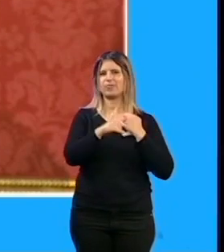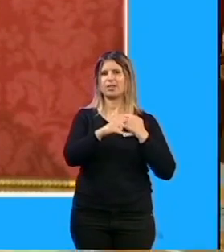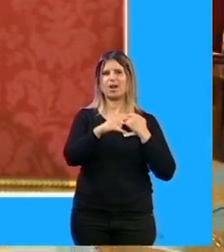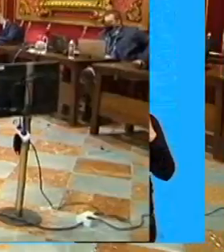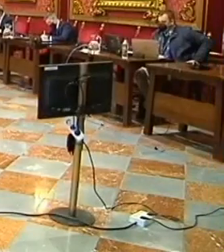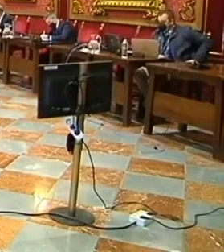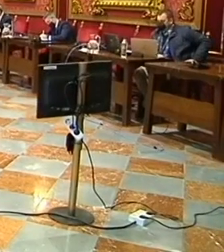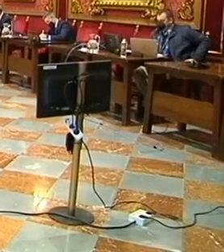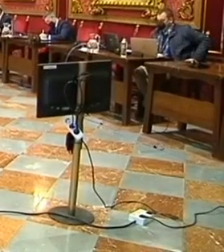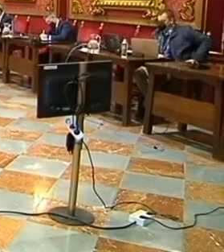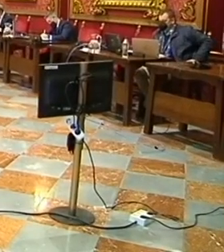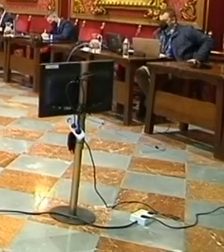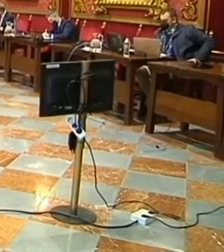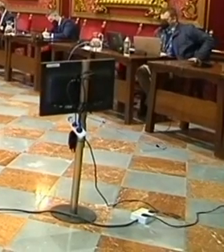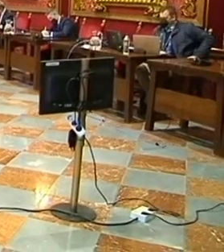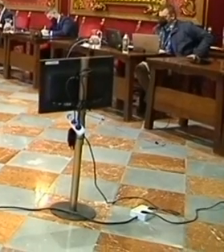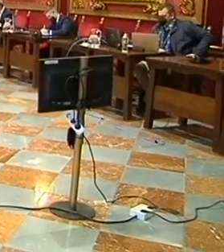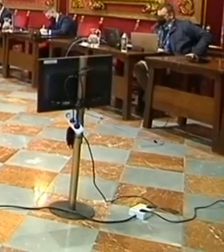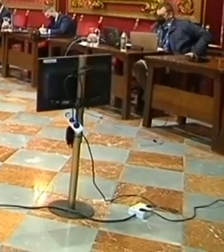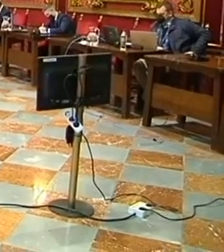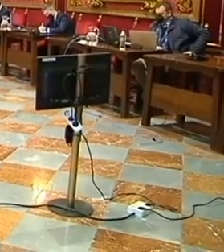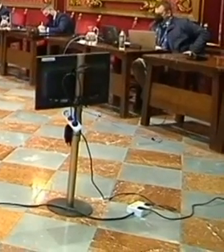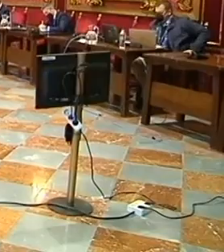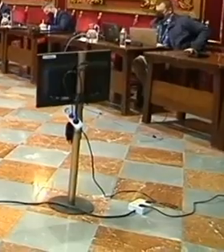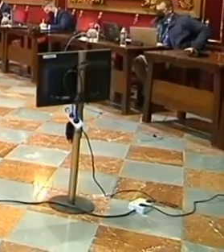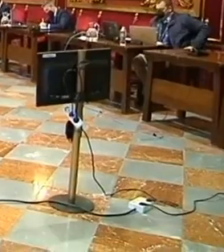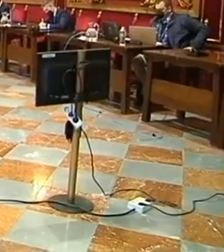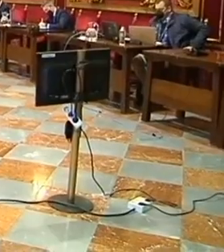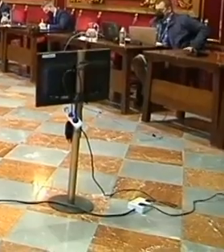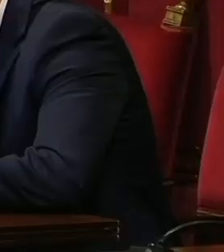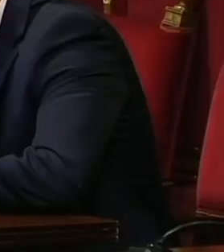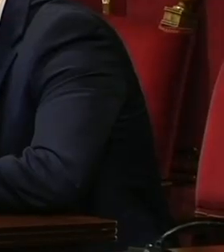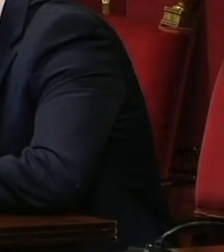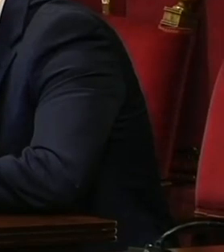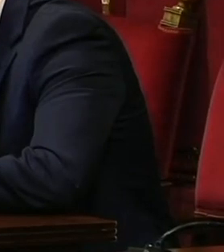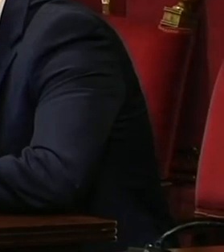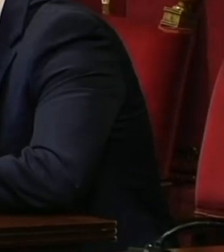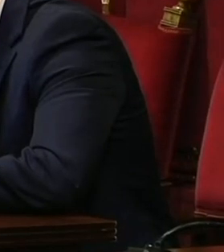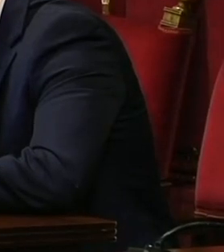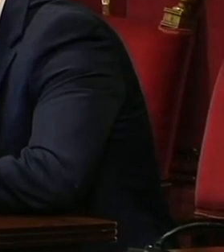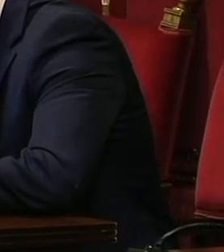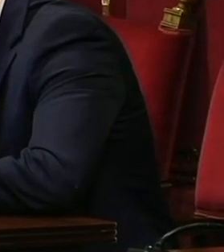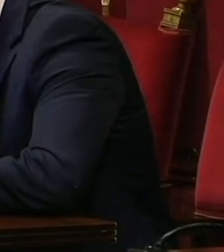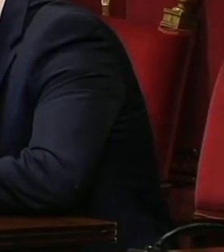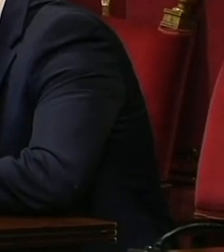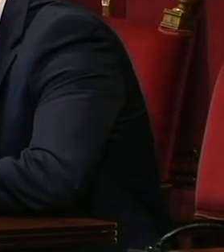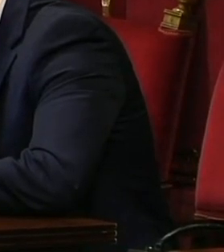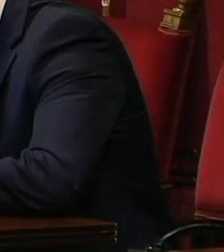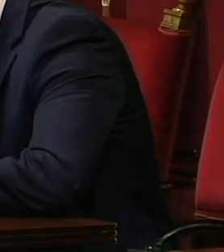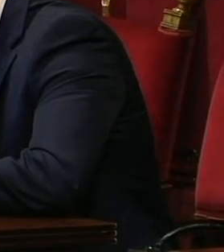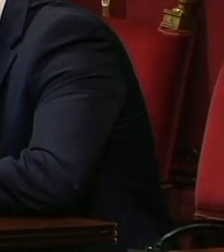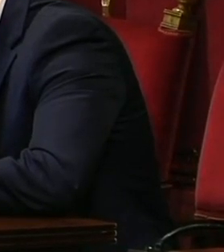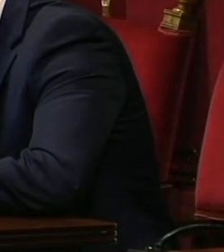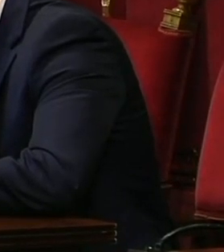realizar. El portavoz del Grupo Municipal de Ciudadanos, Manuel Olivares, ha pedido unidad a los grupos municipales, animando a que el debate, además